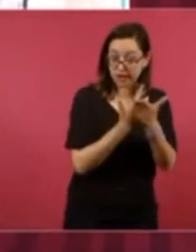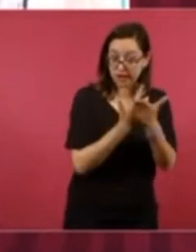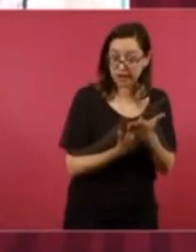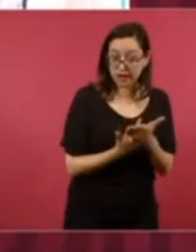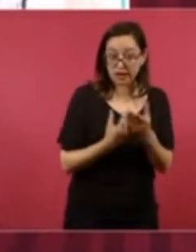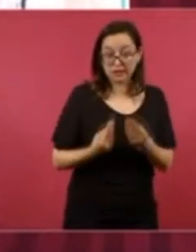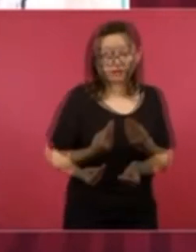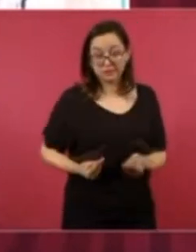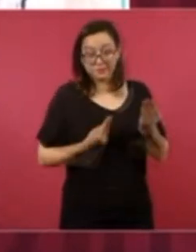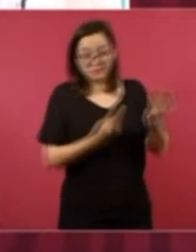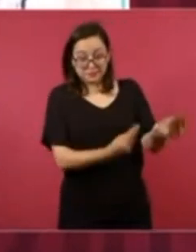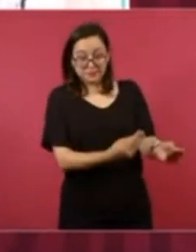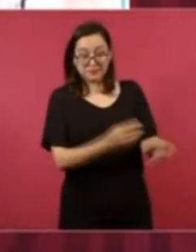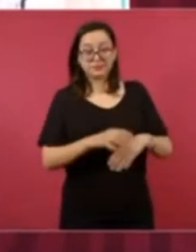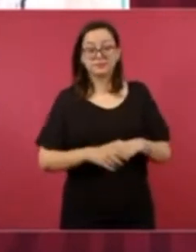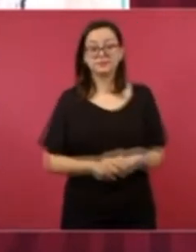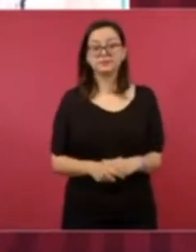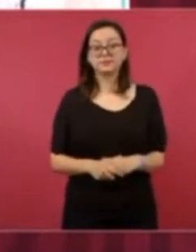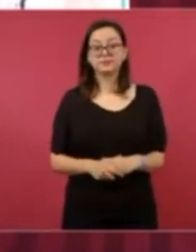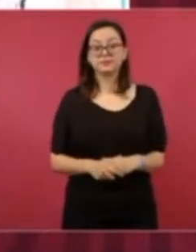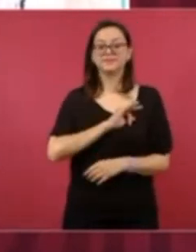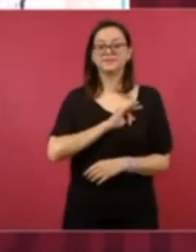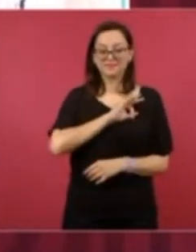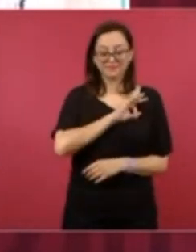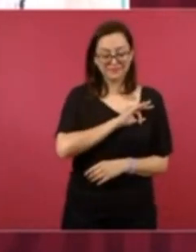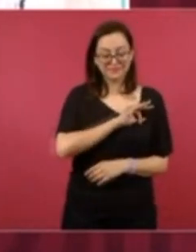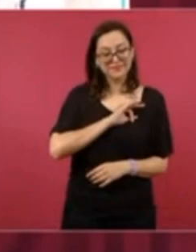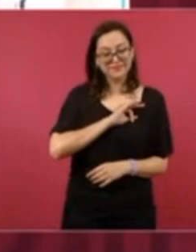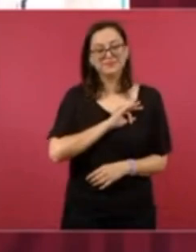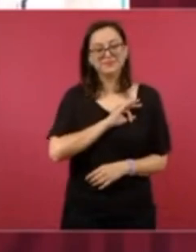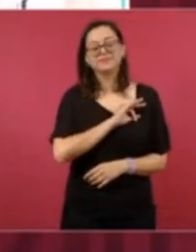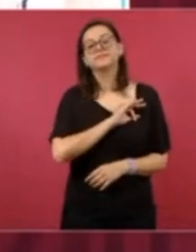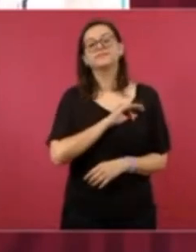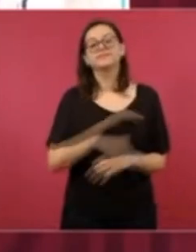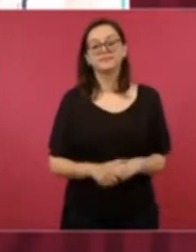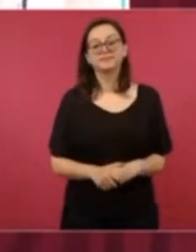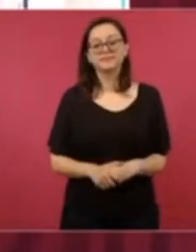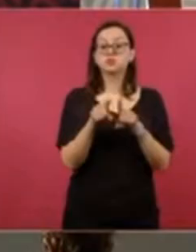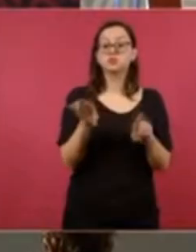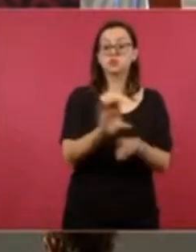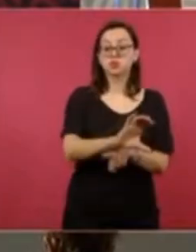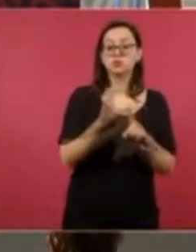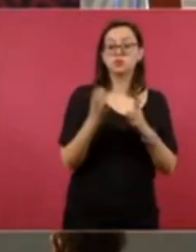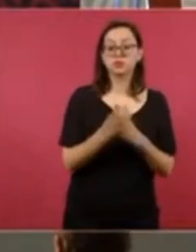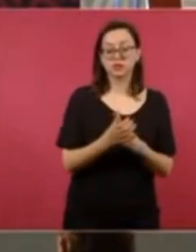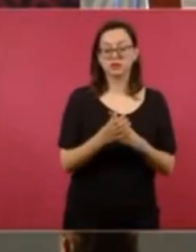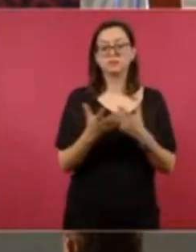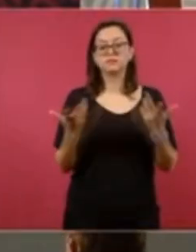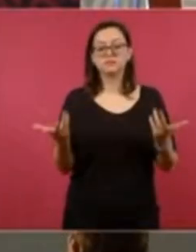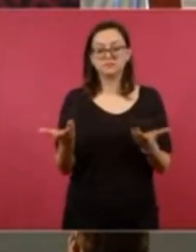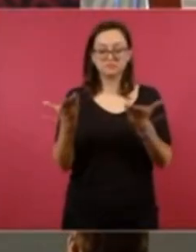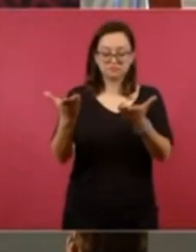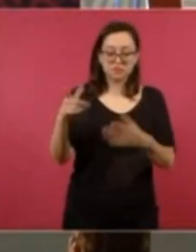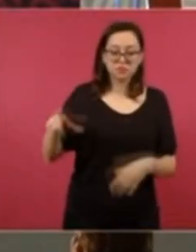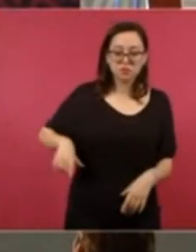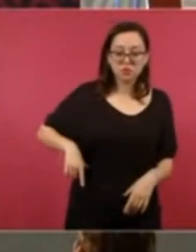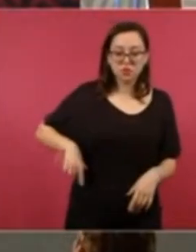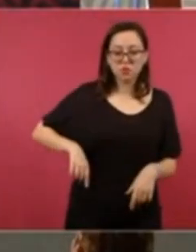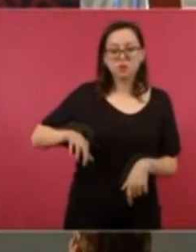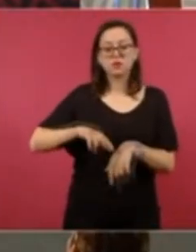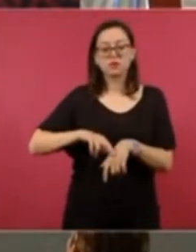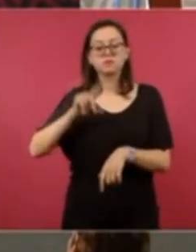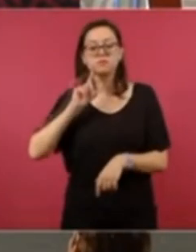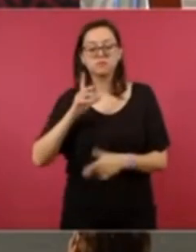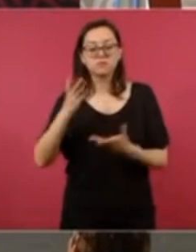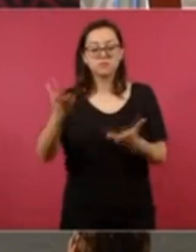en 935 unidades médicas de las 8 regiones de la entidad. En un enlace en vivo desde la conferencia matutina del presidente Andrés Manuel López